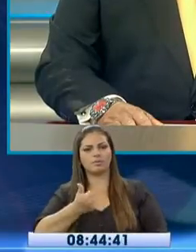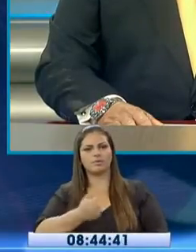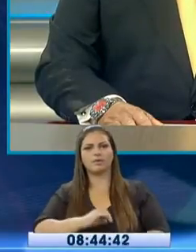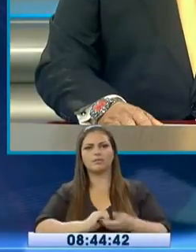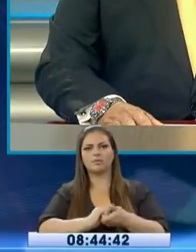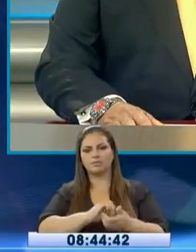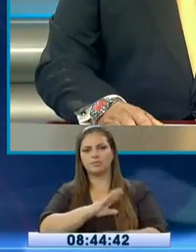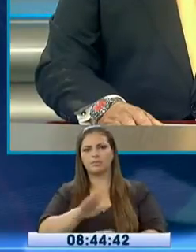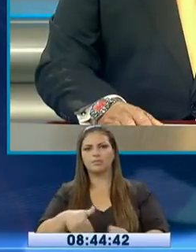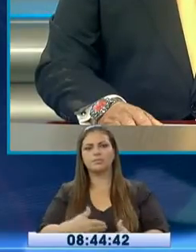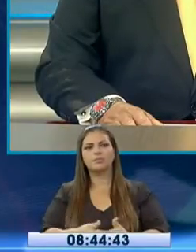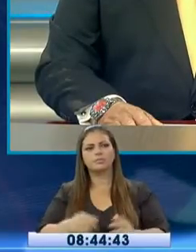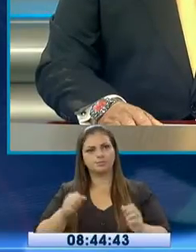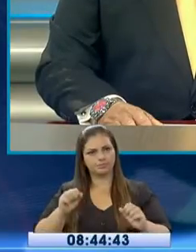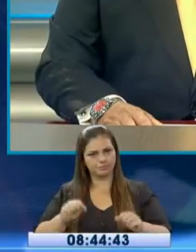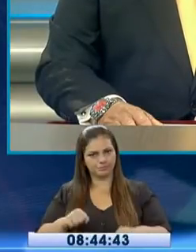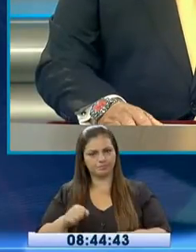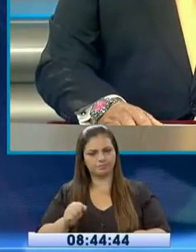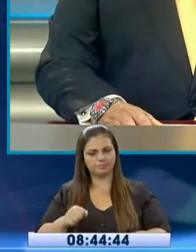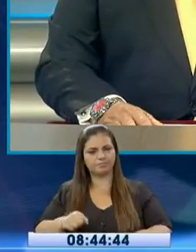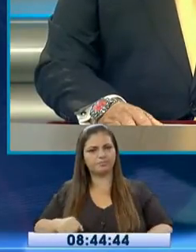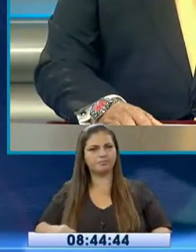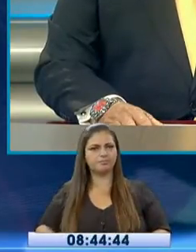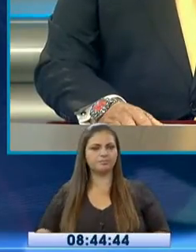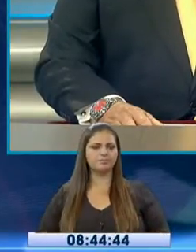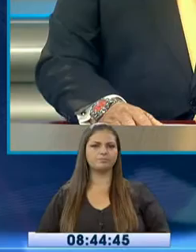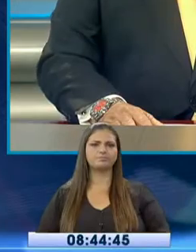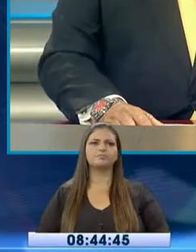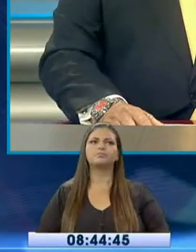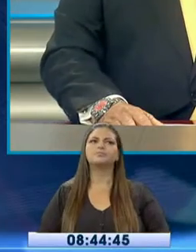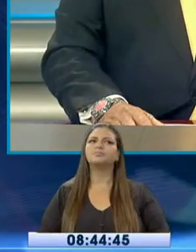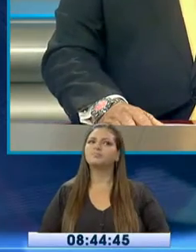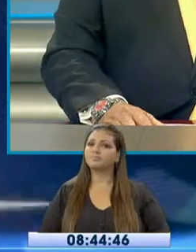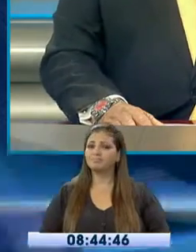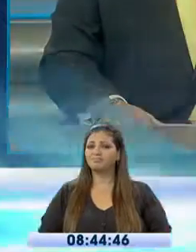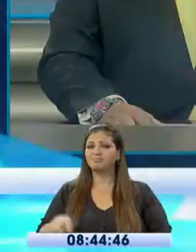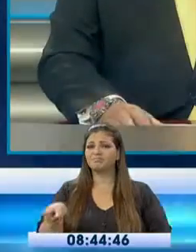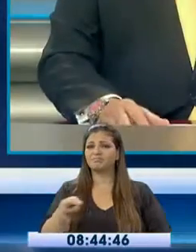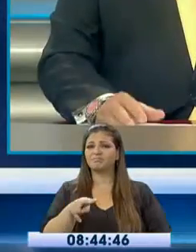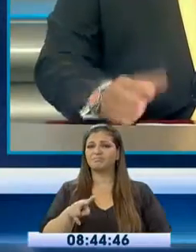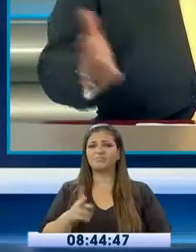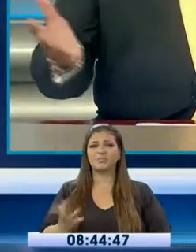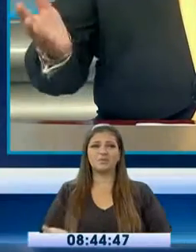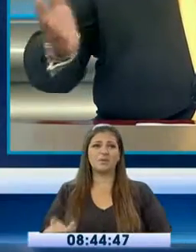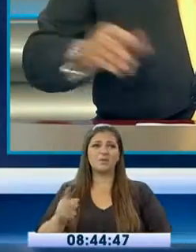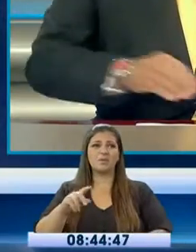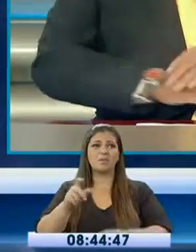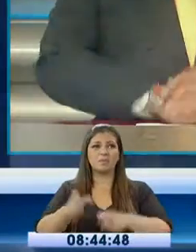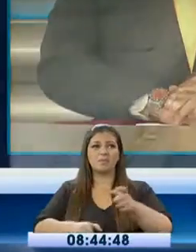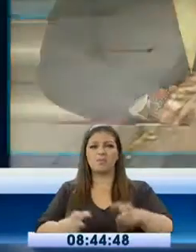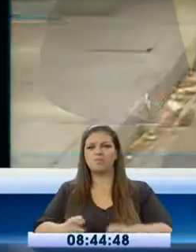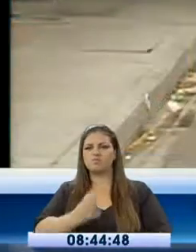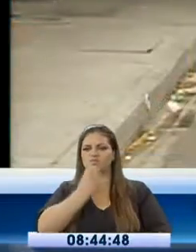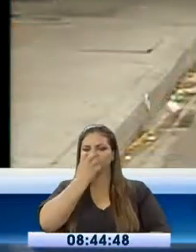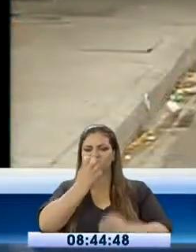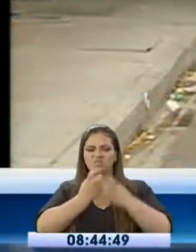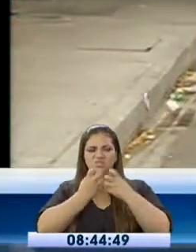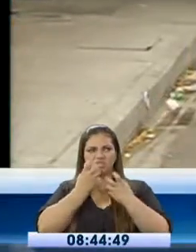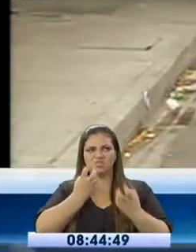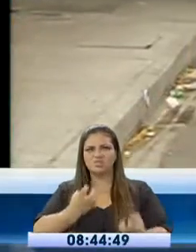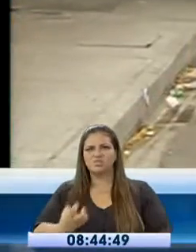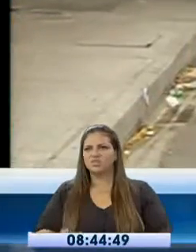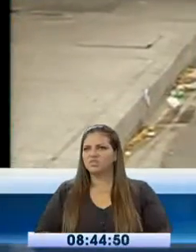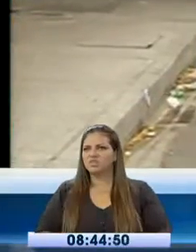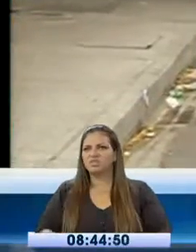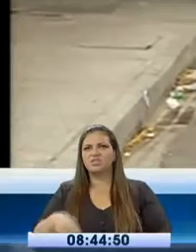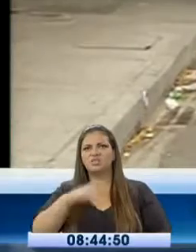televidentes. Fíjate que lo que sí hay es... irónicamente, malestar en las personas que son detenidas momentáneamente para que se proceda